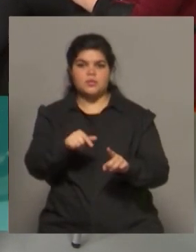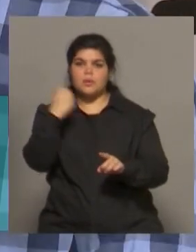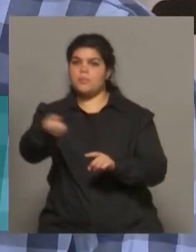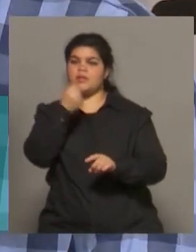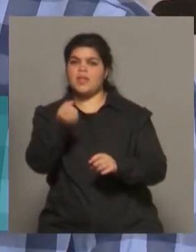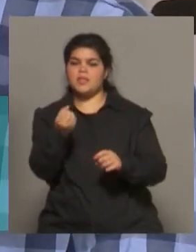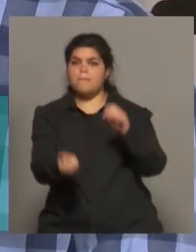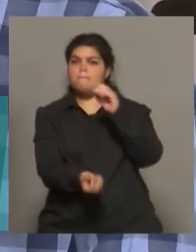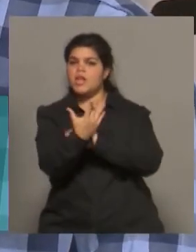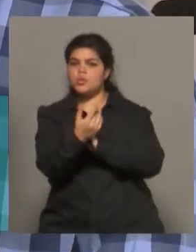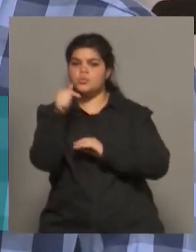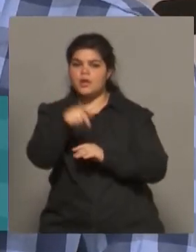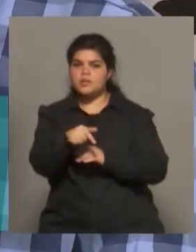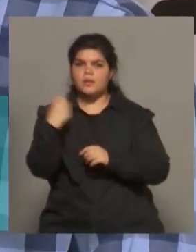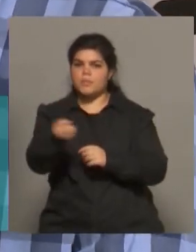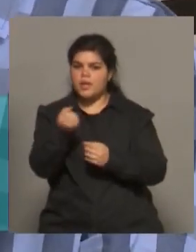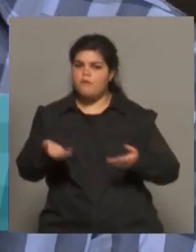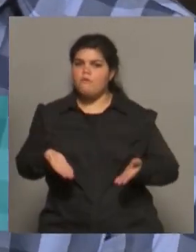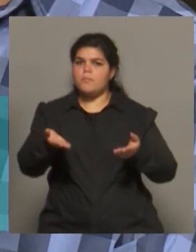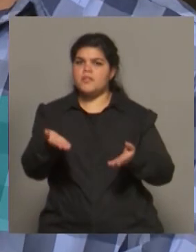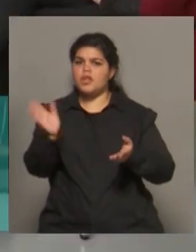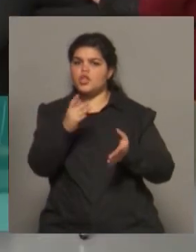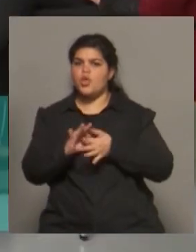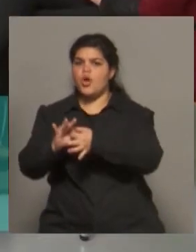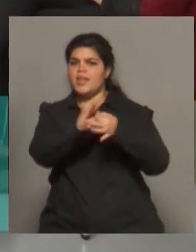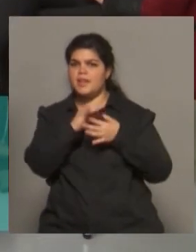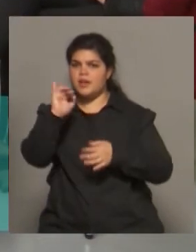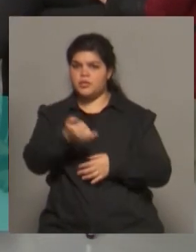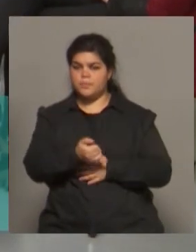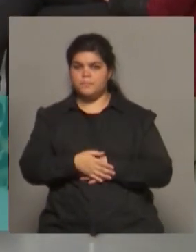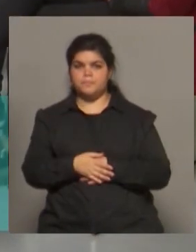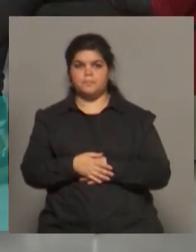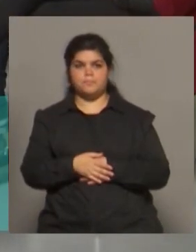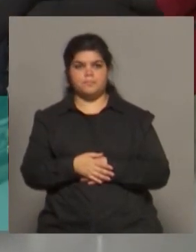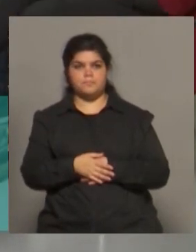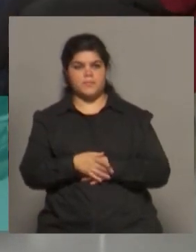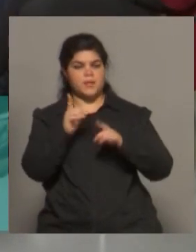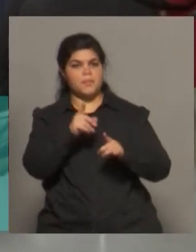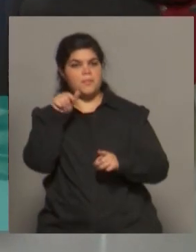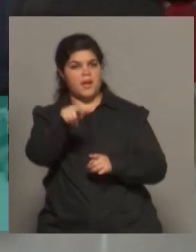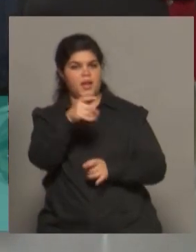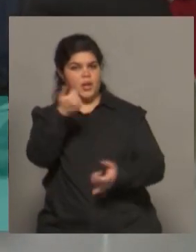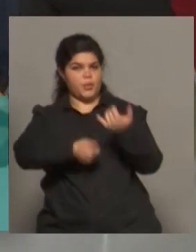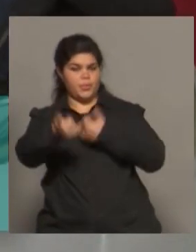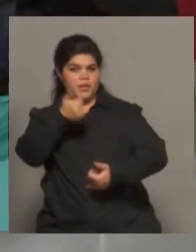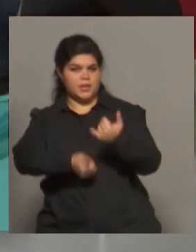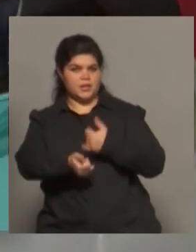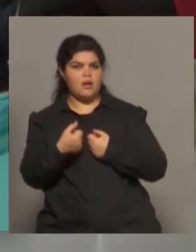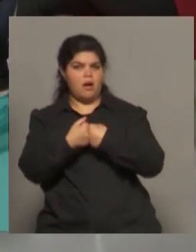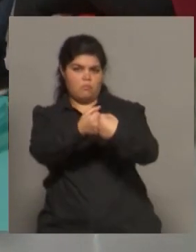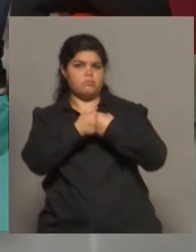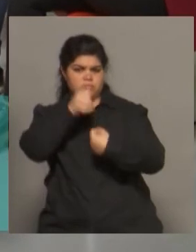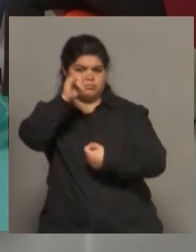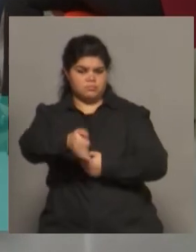Mercosur es saber fomentar justamente nuestra integración. Yo Una por lo ahí cosita lo que veo. le quiero agregar a lo que dijo el compañero, que coincido con él,